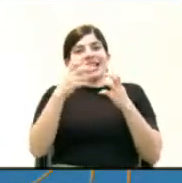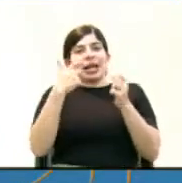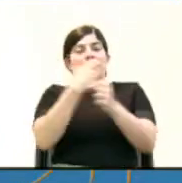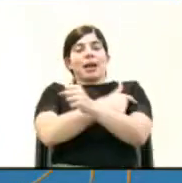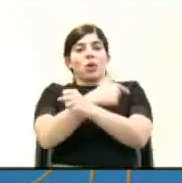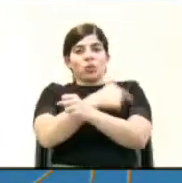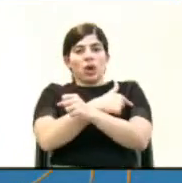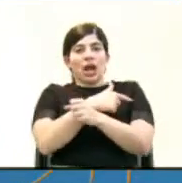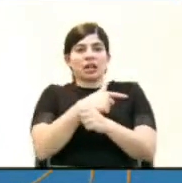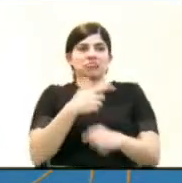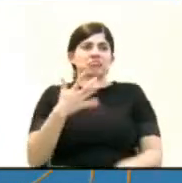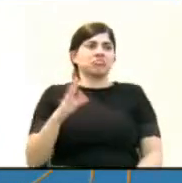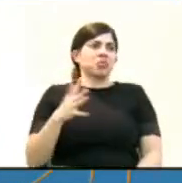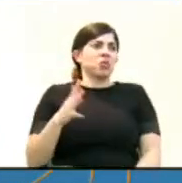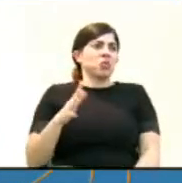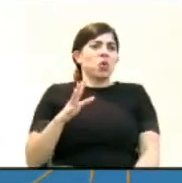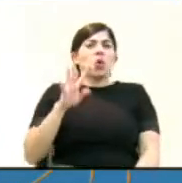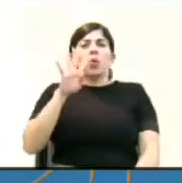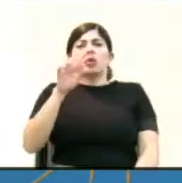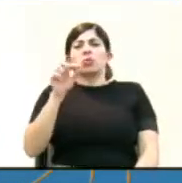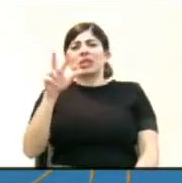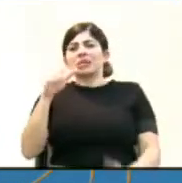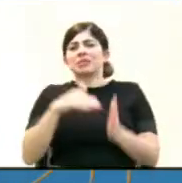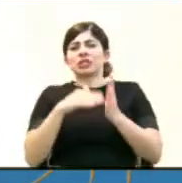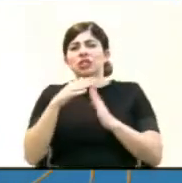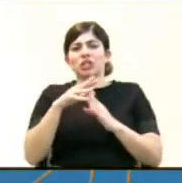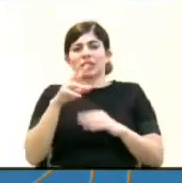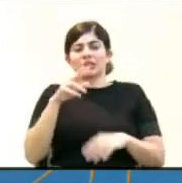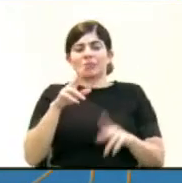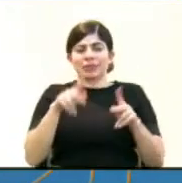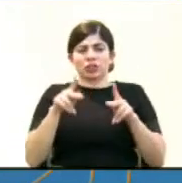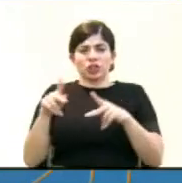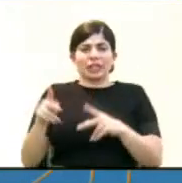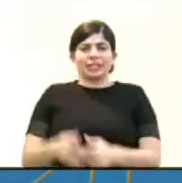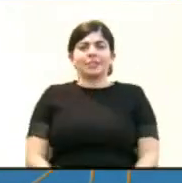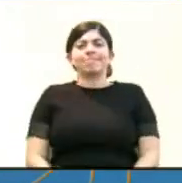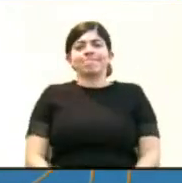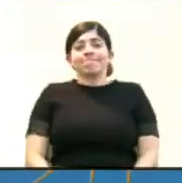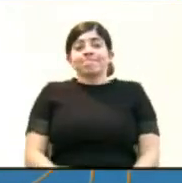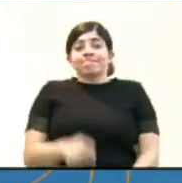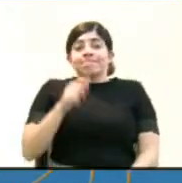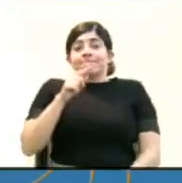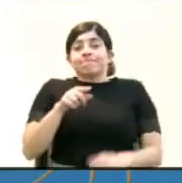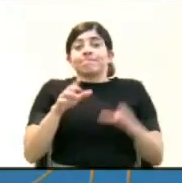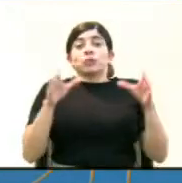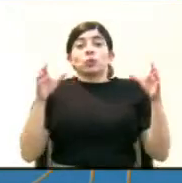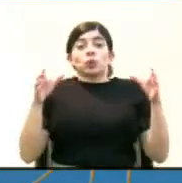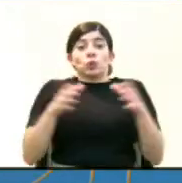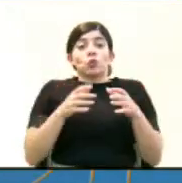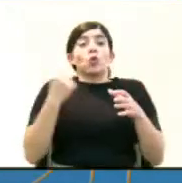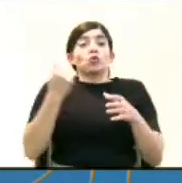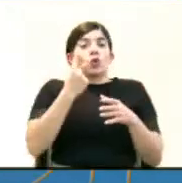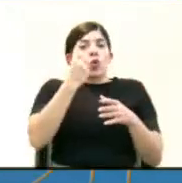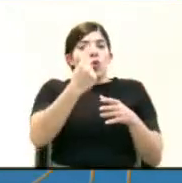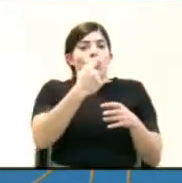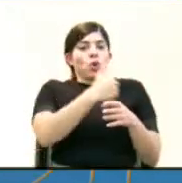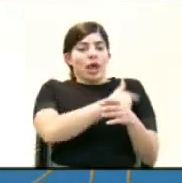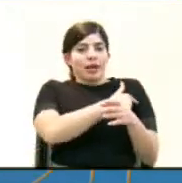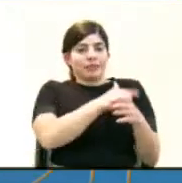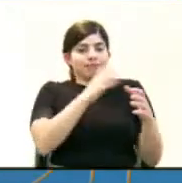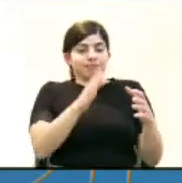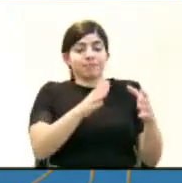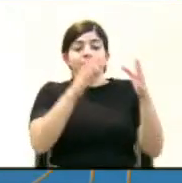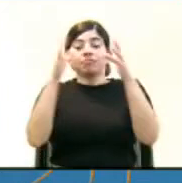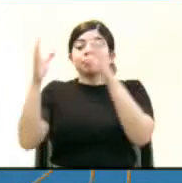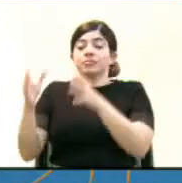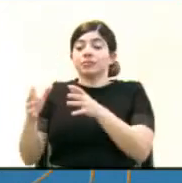meta, tiende a ser, son como 4.3 millones de personas. Ese es el grupo que solo tiene una dosis. Luego